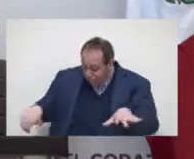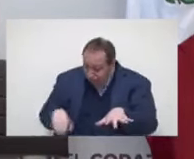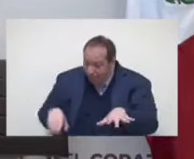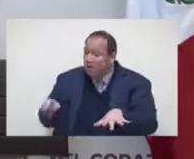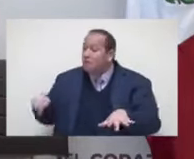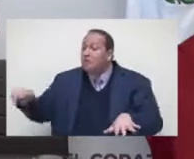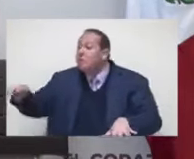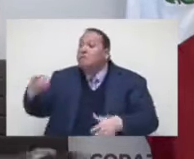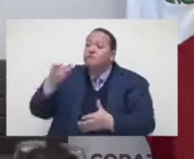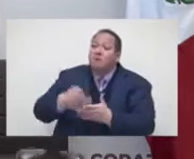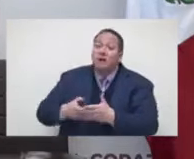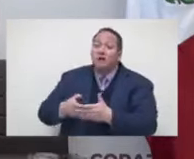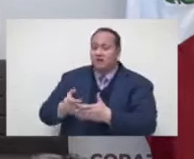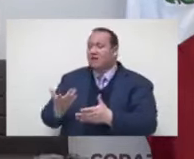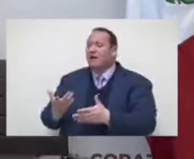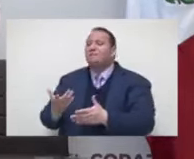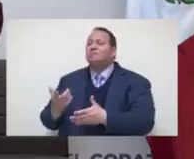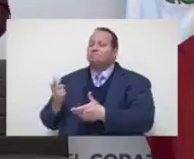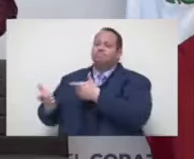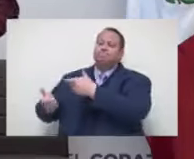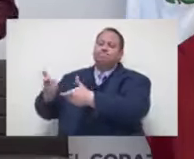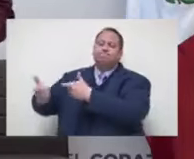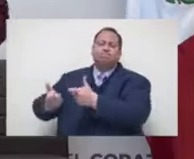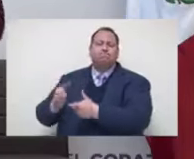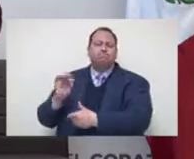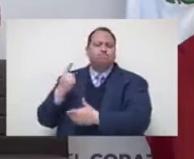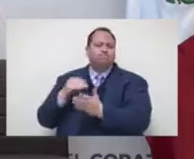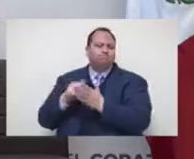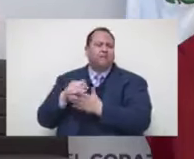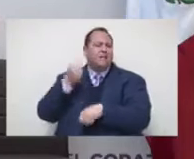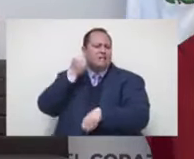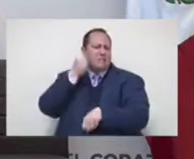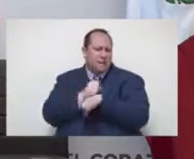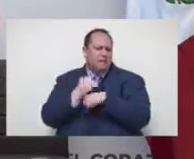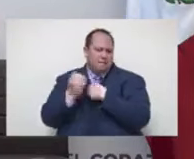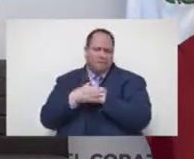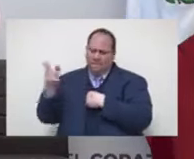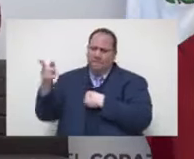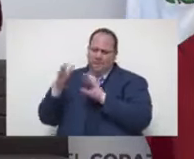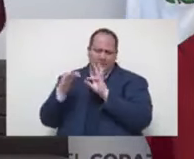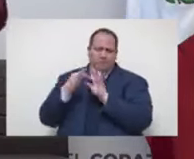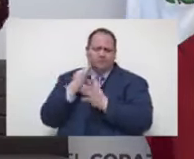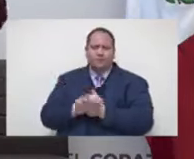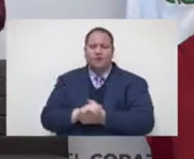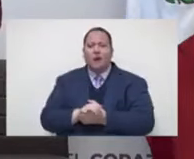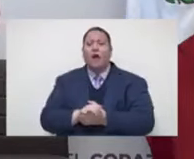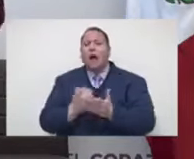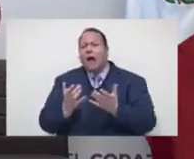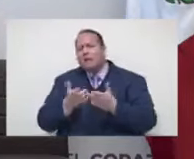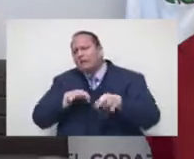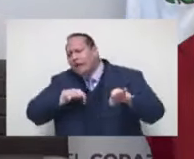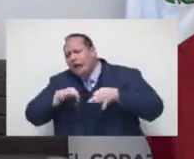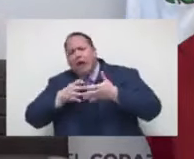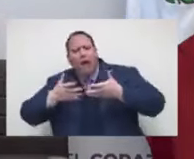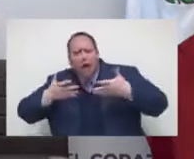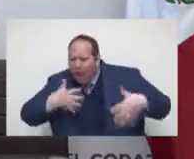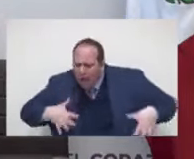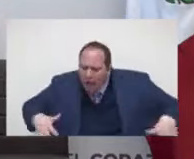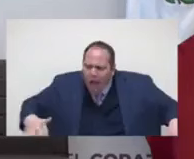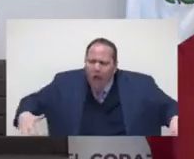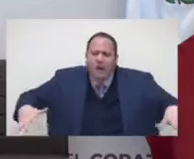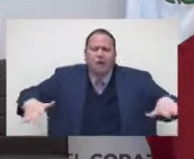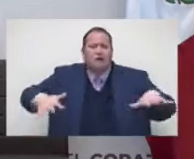puntos o pozos conectados a la red pluvial. Y ahorita el secretario va a comentar la gran obra que se necesitaría hacer para